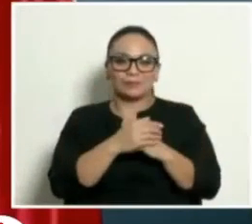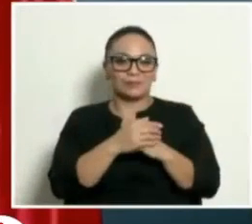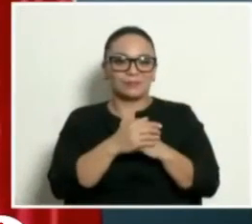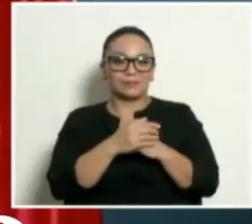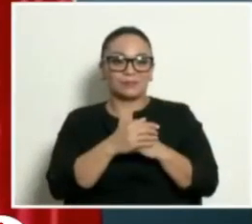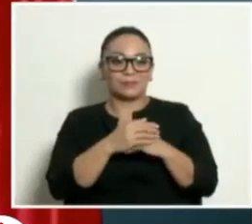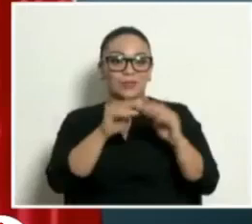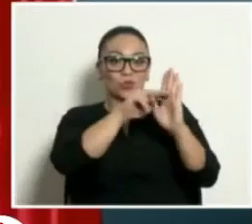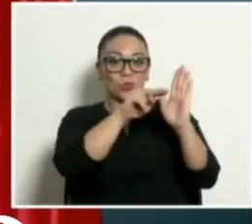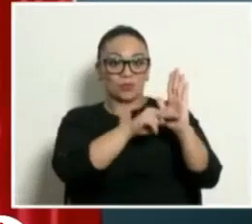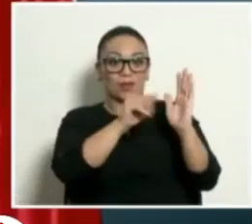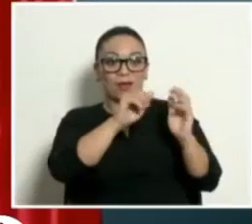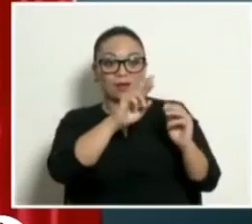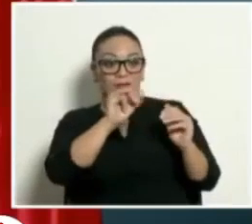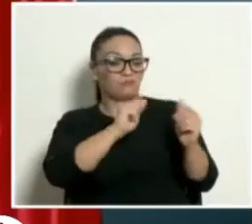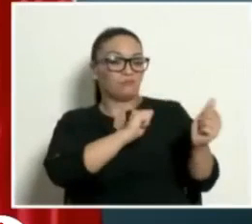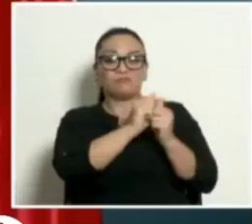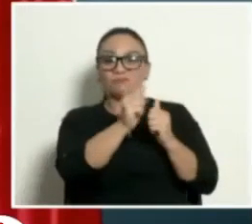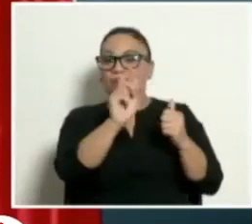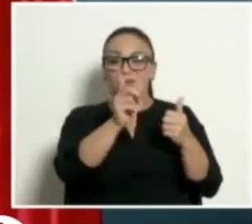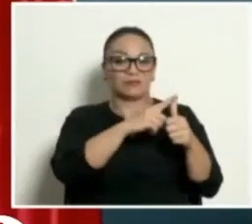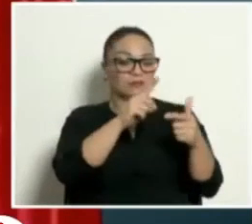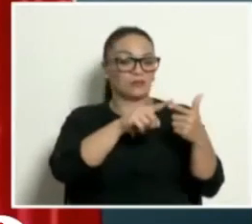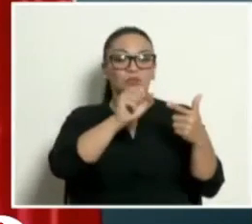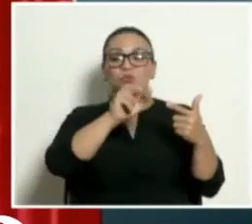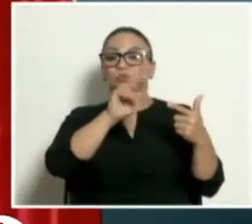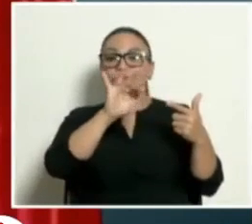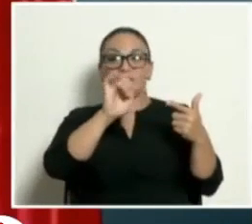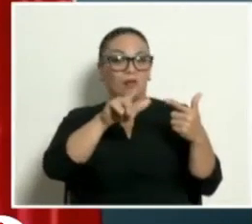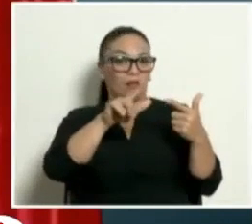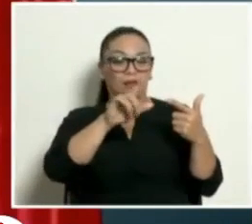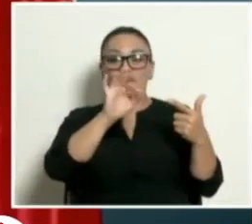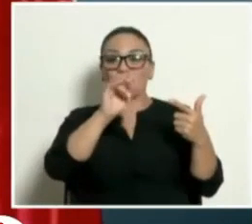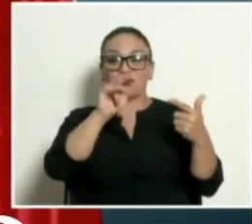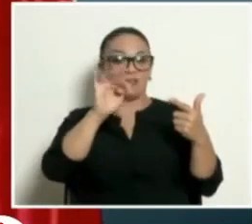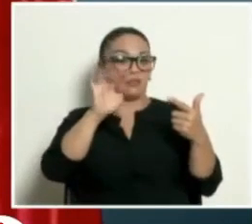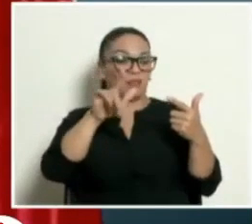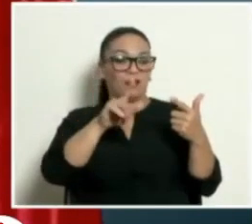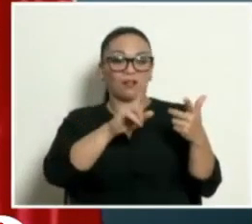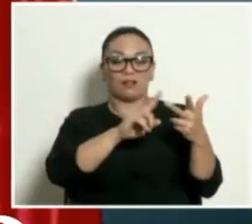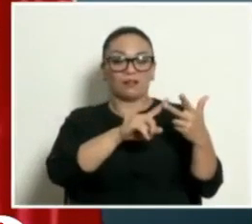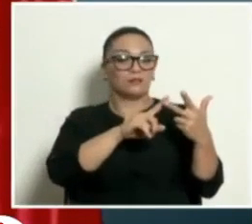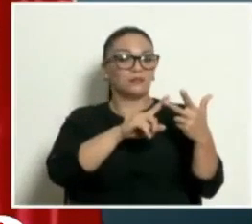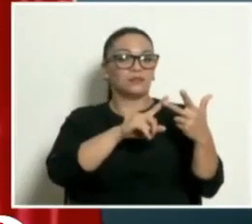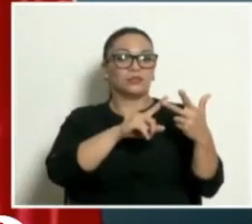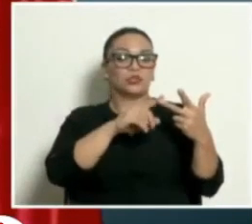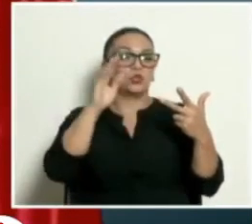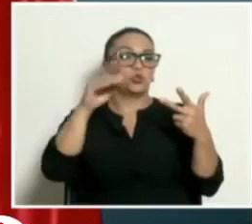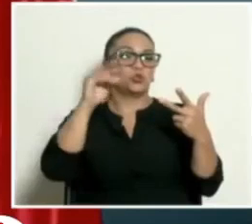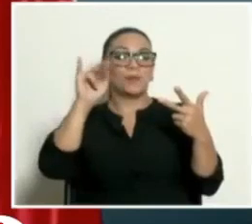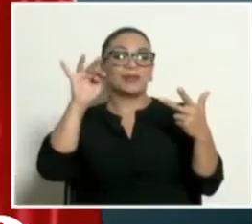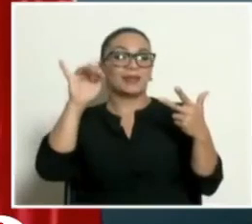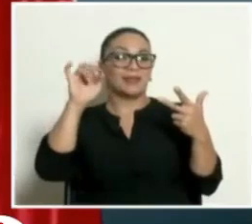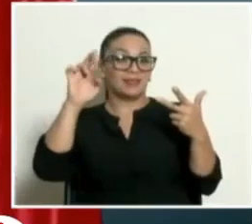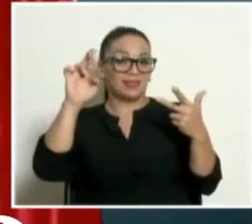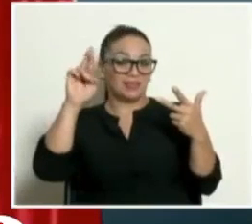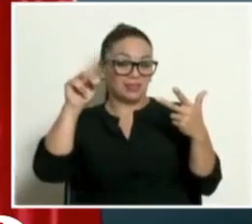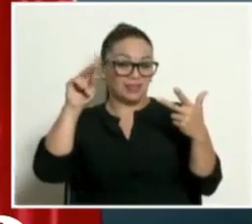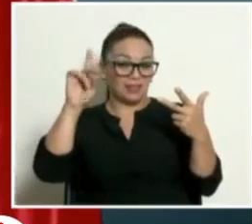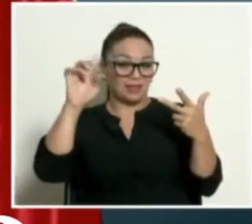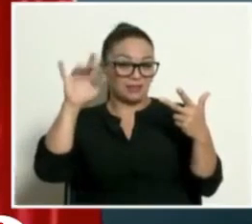pasa. SUTEL, estábamos hablando de Fonatel, las superintendencias financieras,